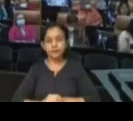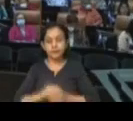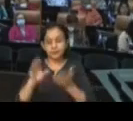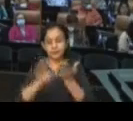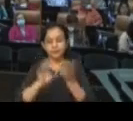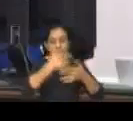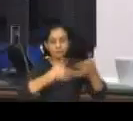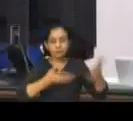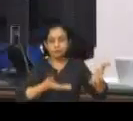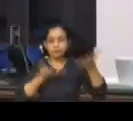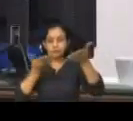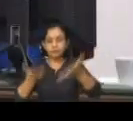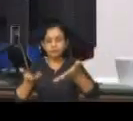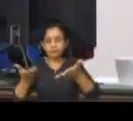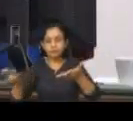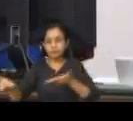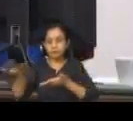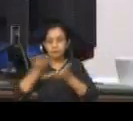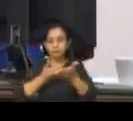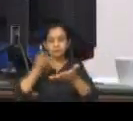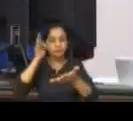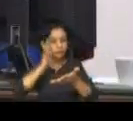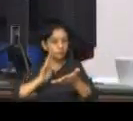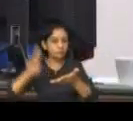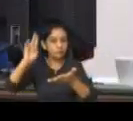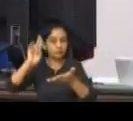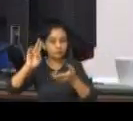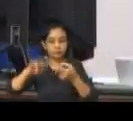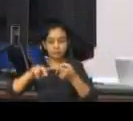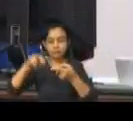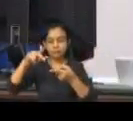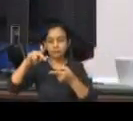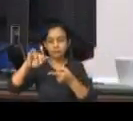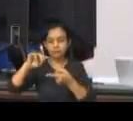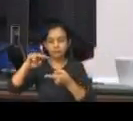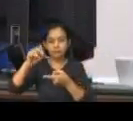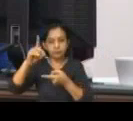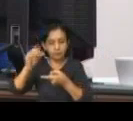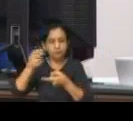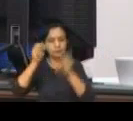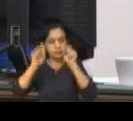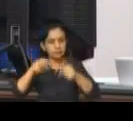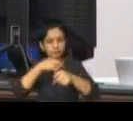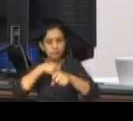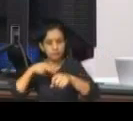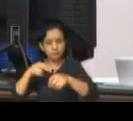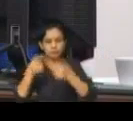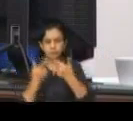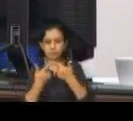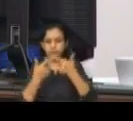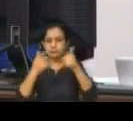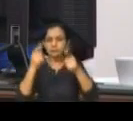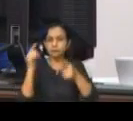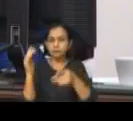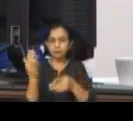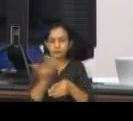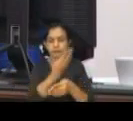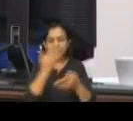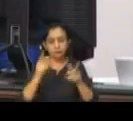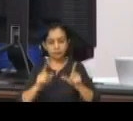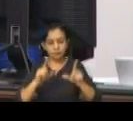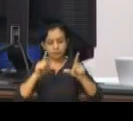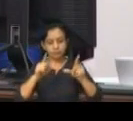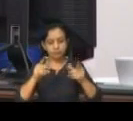de febrero. La Universidad Nacional Francisco Luis Espinosa Pineda podrá solicitar libre de todo tributo la inscripción